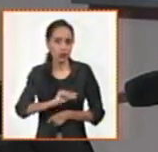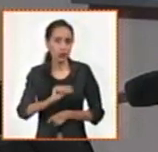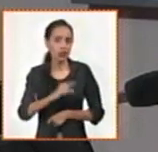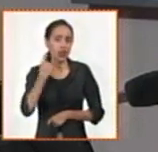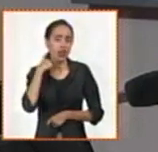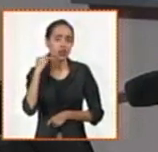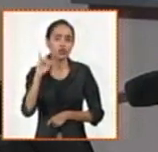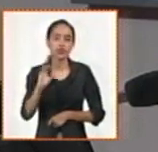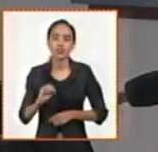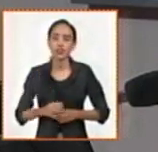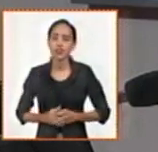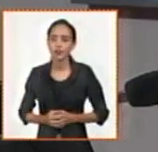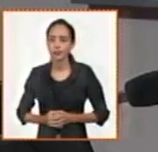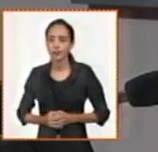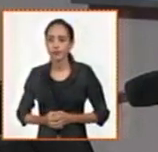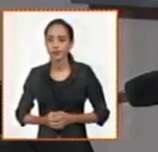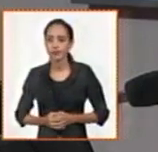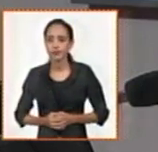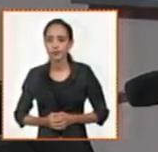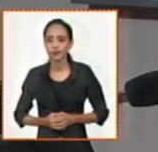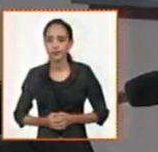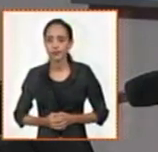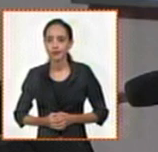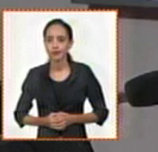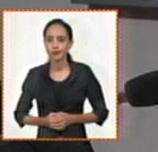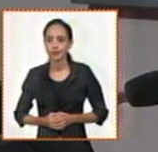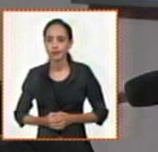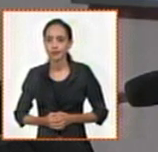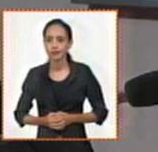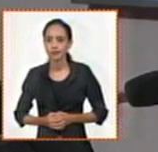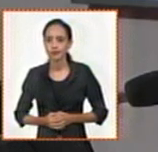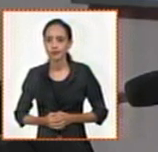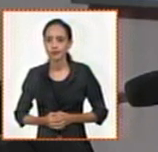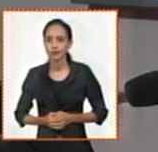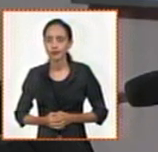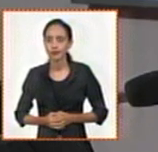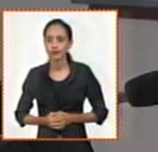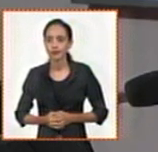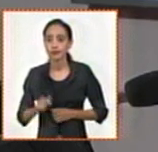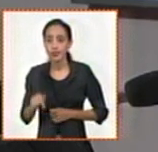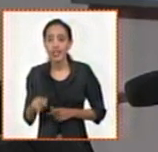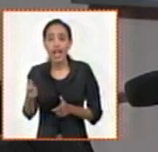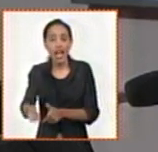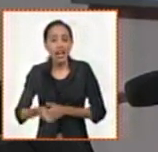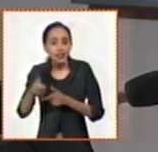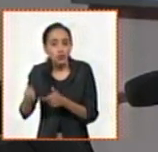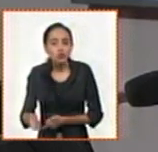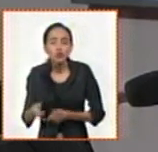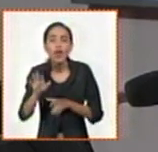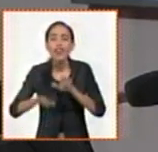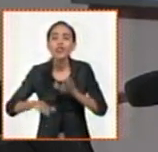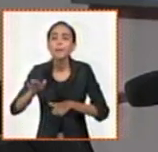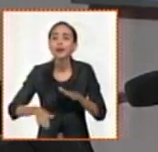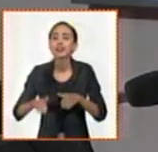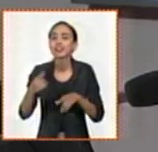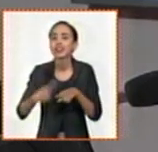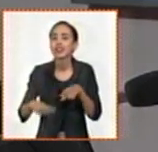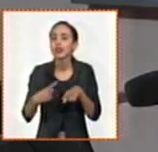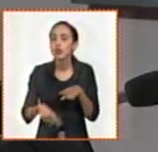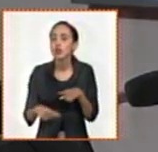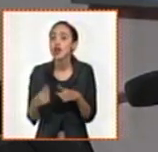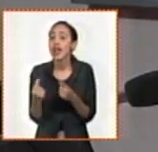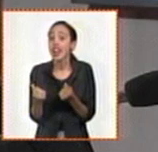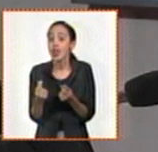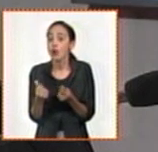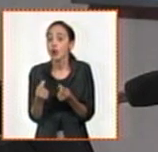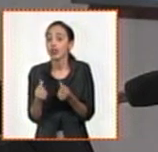los años 60. Entonces, se trata de una agricultura que depende de artefactos que le